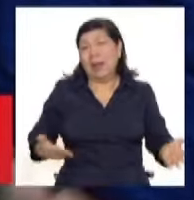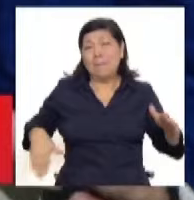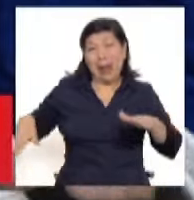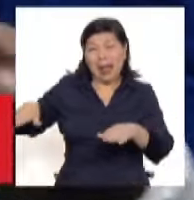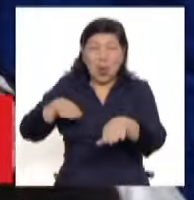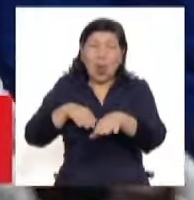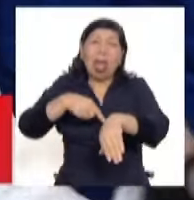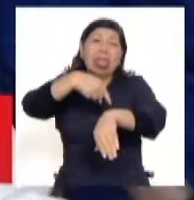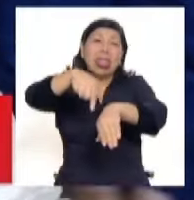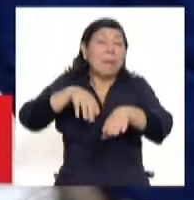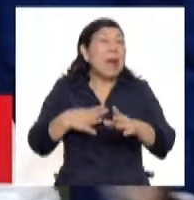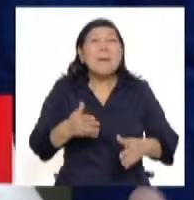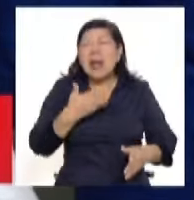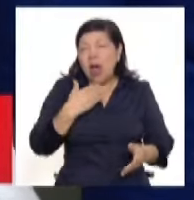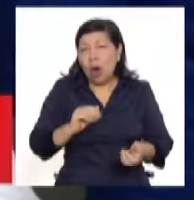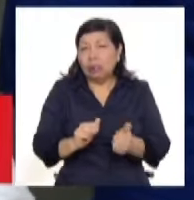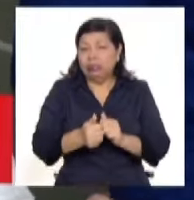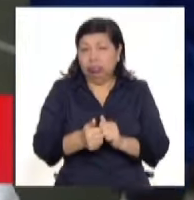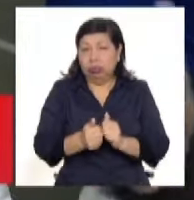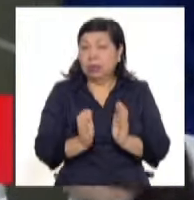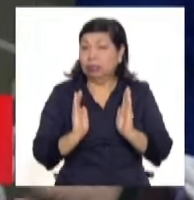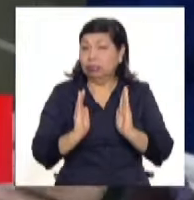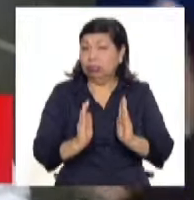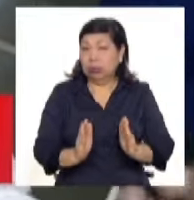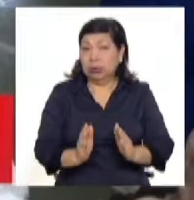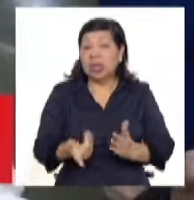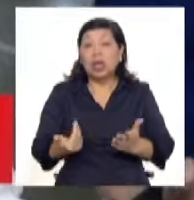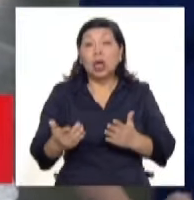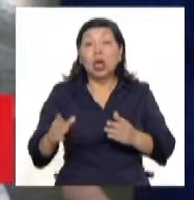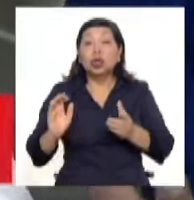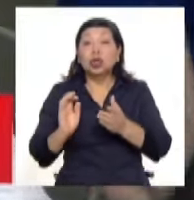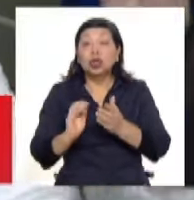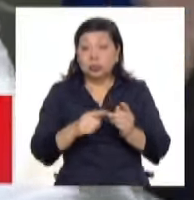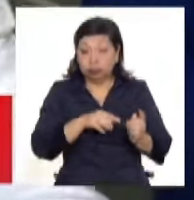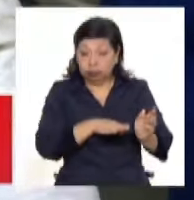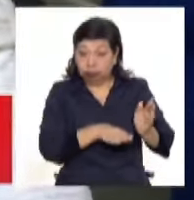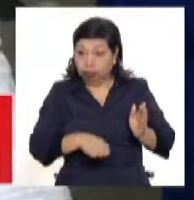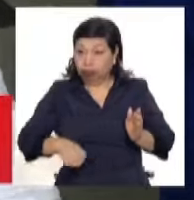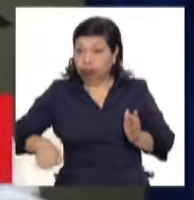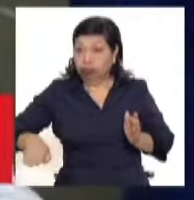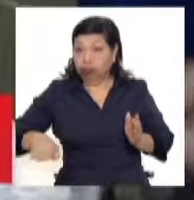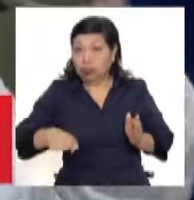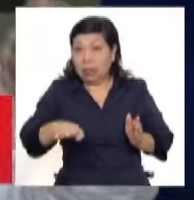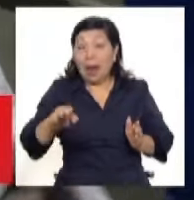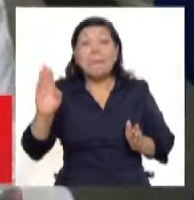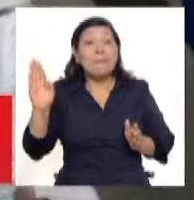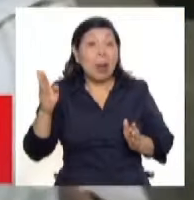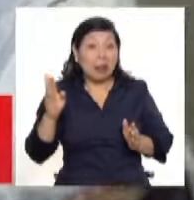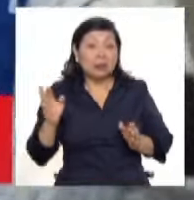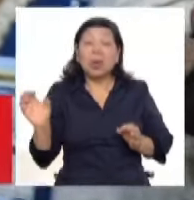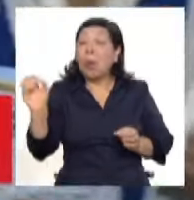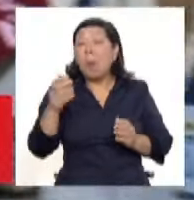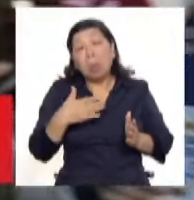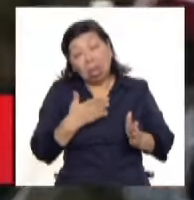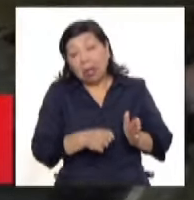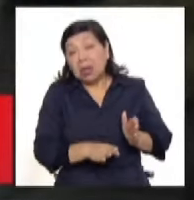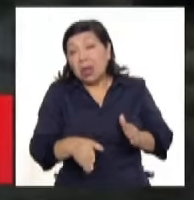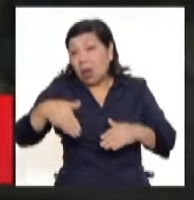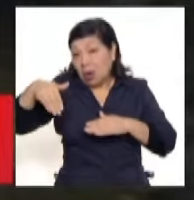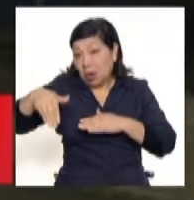circuito de playas. Así que hemos optado por dividir el flujo. Los que van a ir hacia Chorrillos pueden optar por la avenida Brasil o pueden optar por